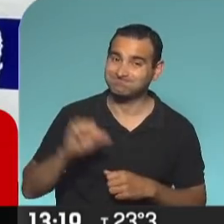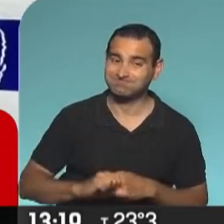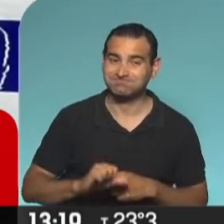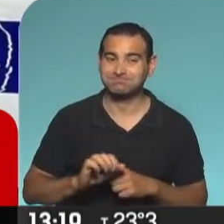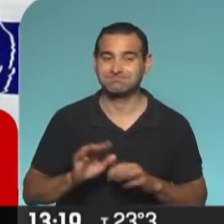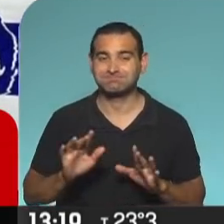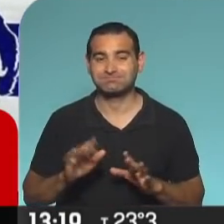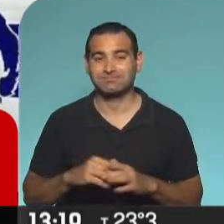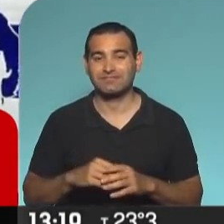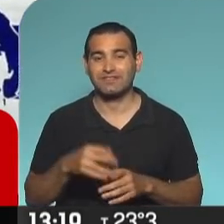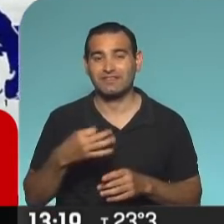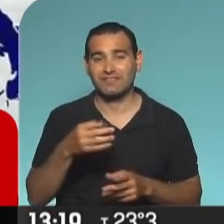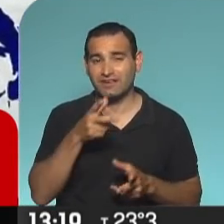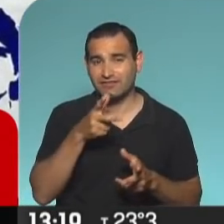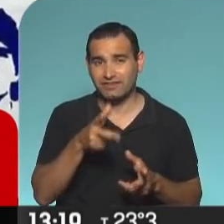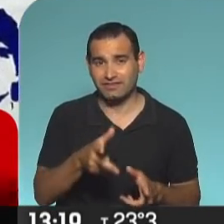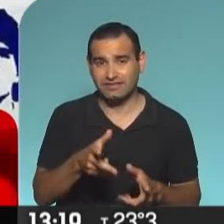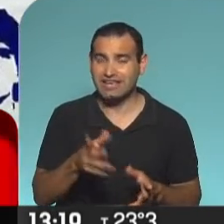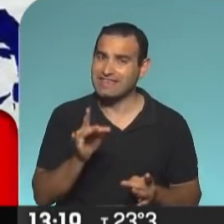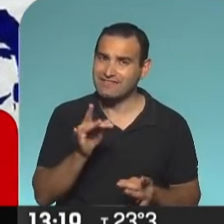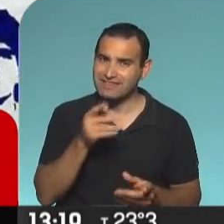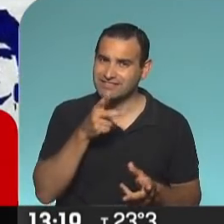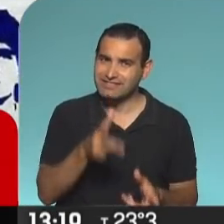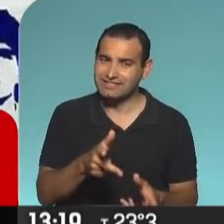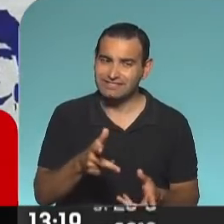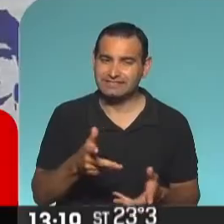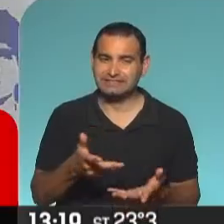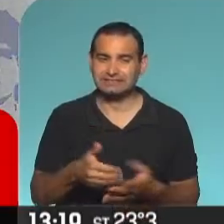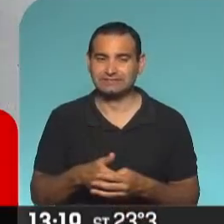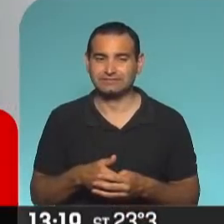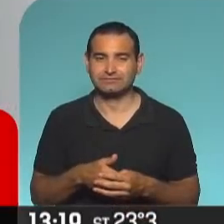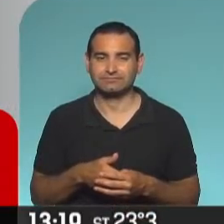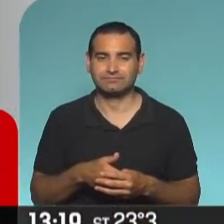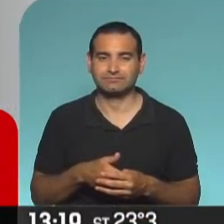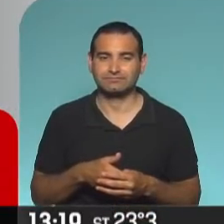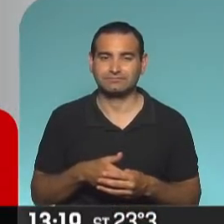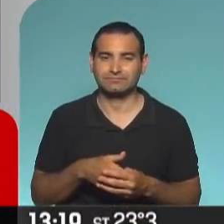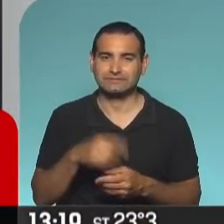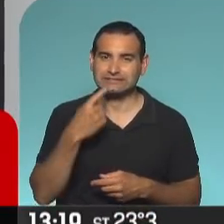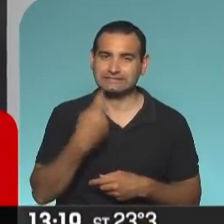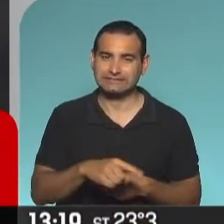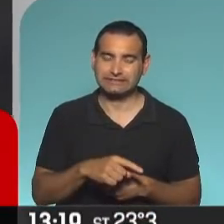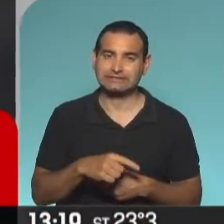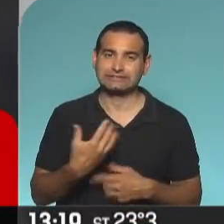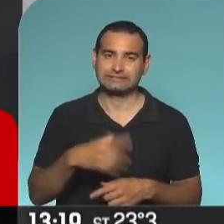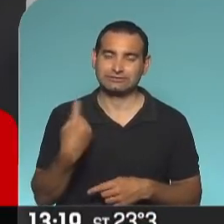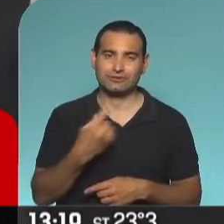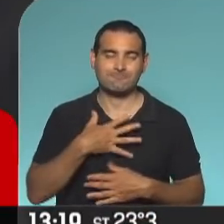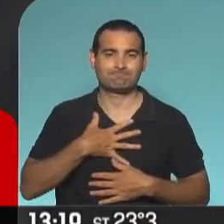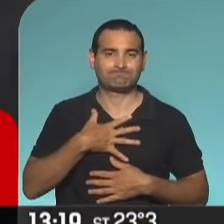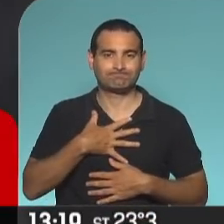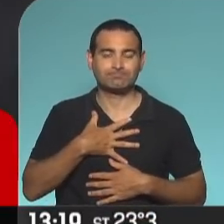vamos a decirlo, lamentablemente, cuesta decirlo porque es una imagen que a todos nos acompaña a lo largo de la